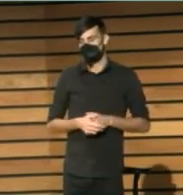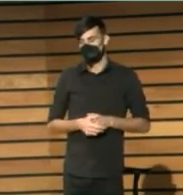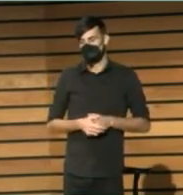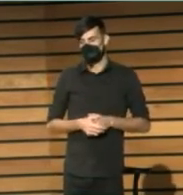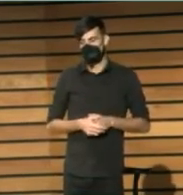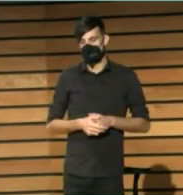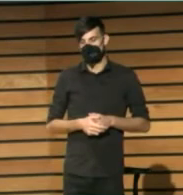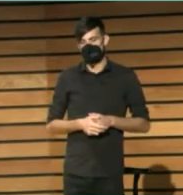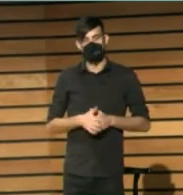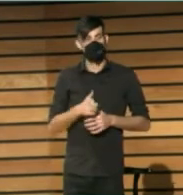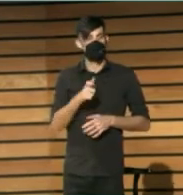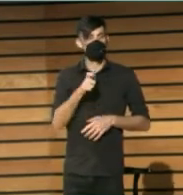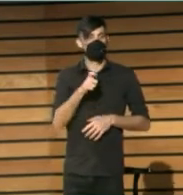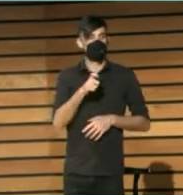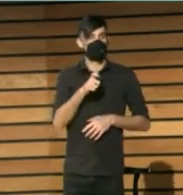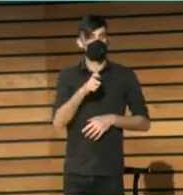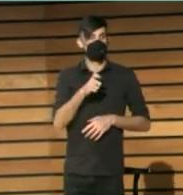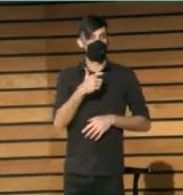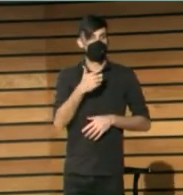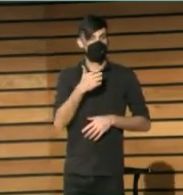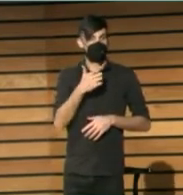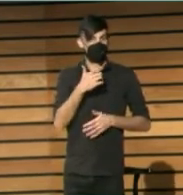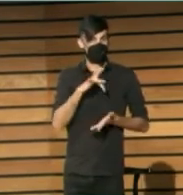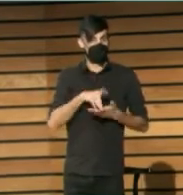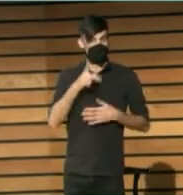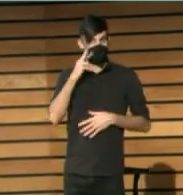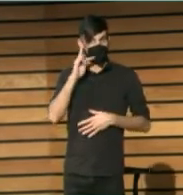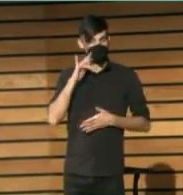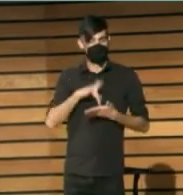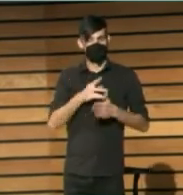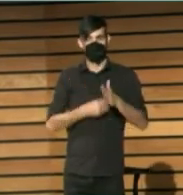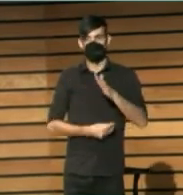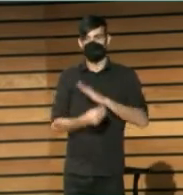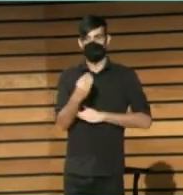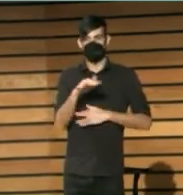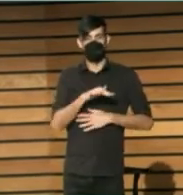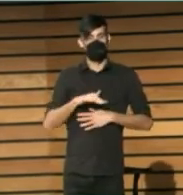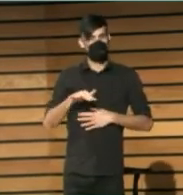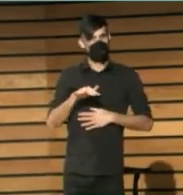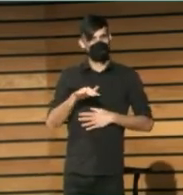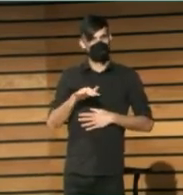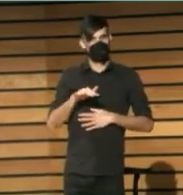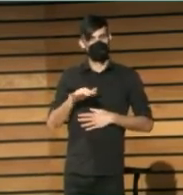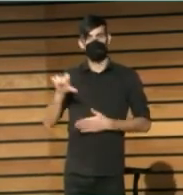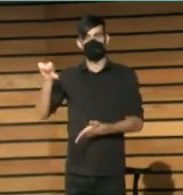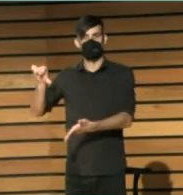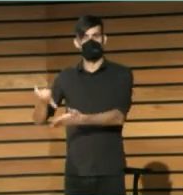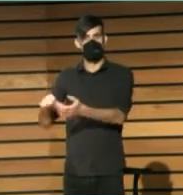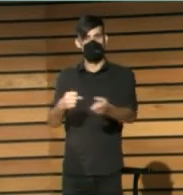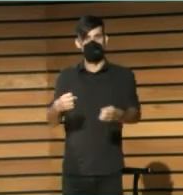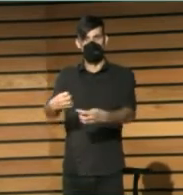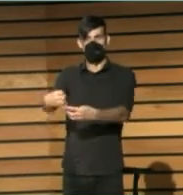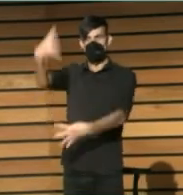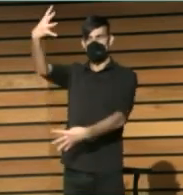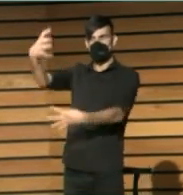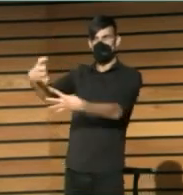Cuando uno nace en un barrio, no sabe que existen las ciudades.